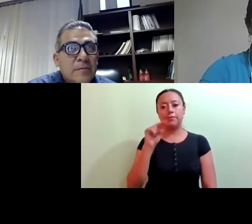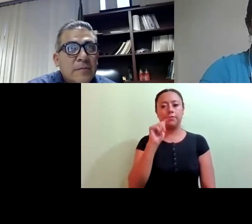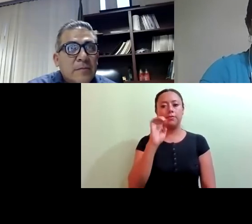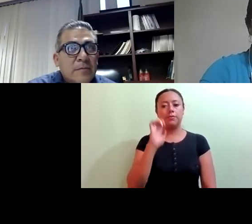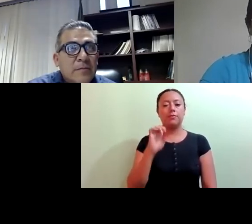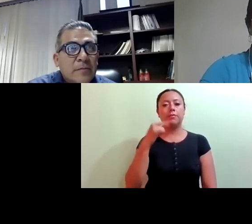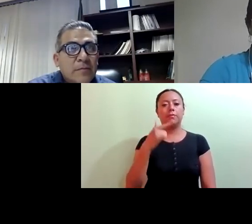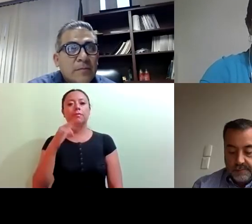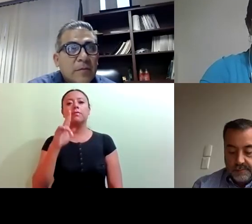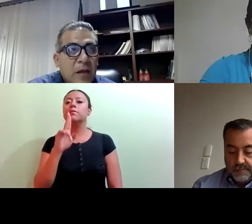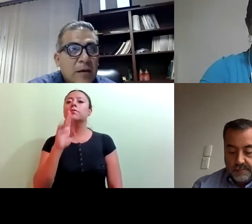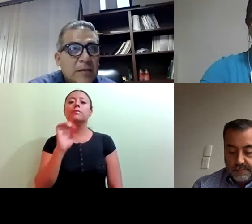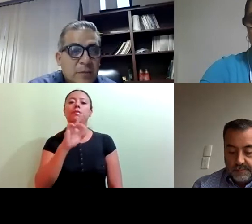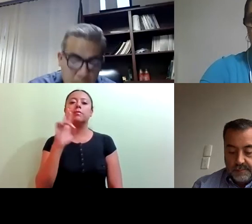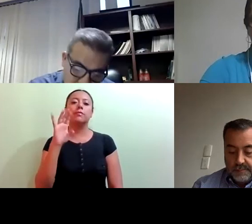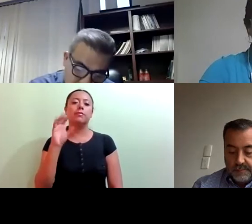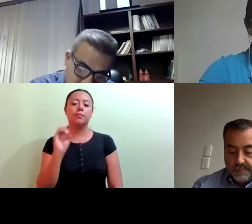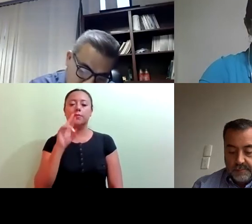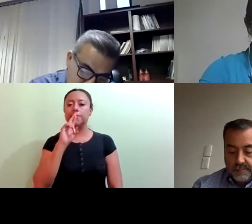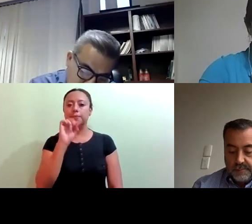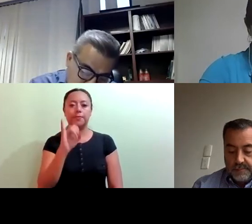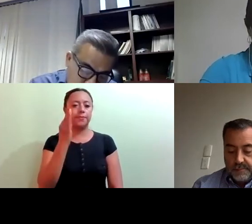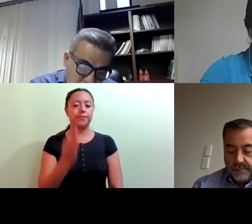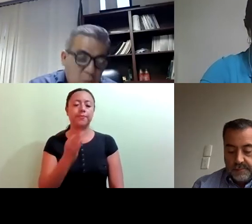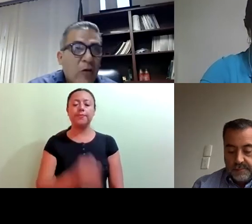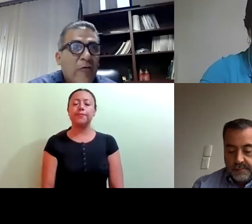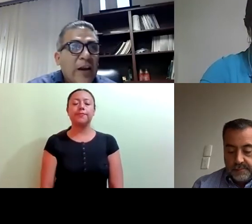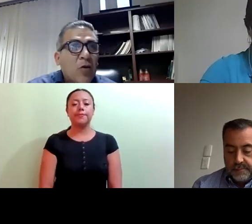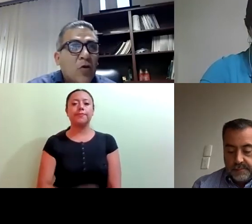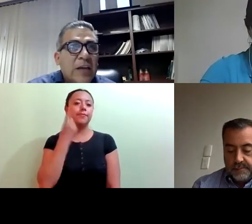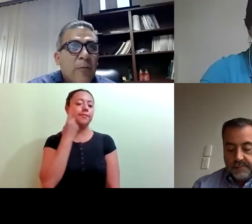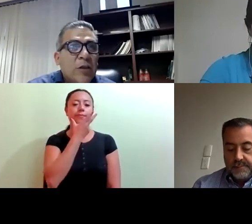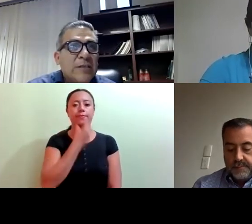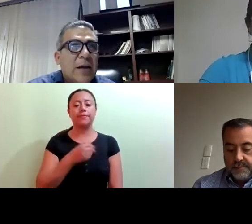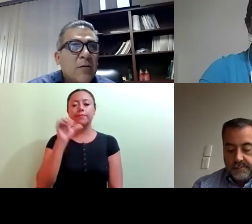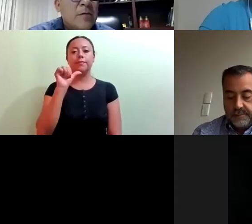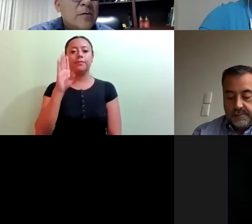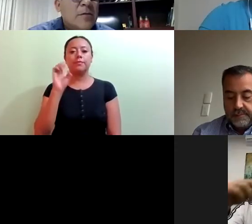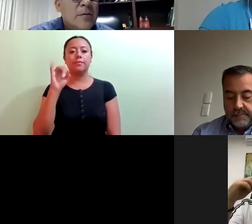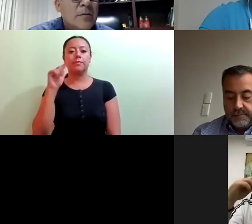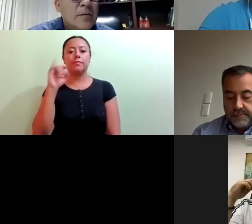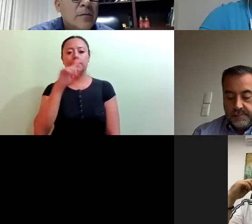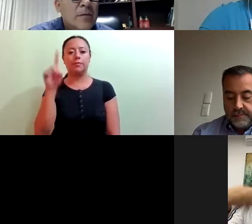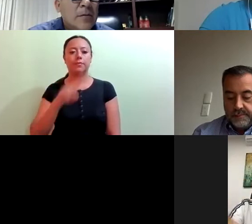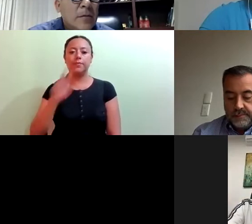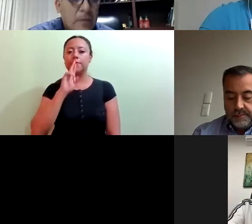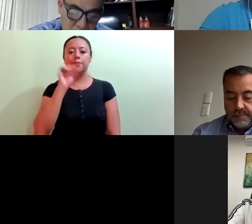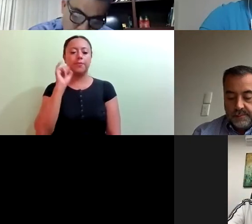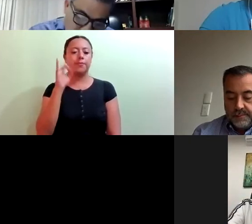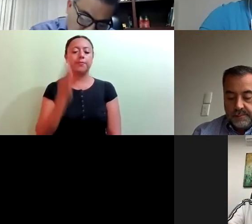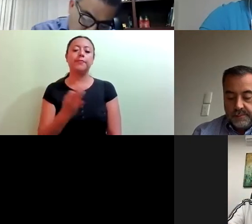Yanet Guerrero, favor. Gracias, diputado. Diputado Fernando José Aboytisaro. Aboytis, en pro.